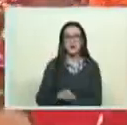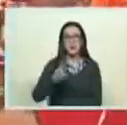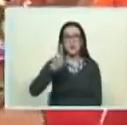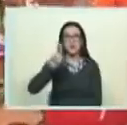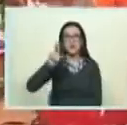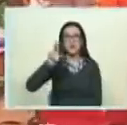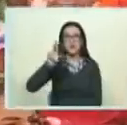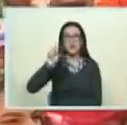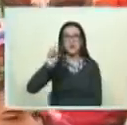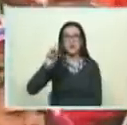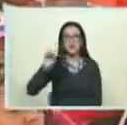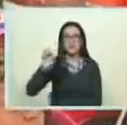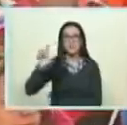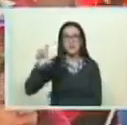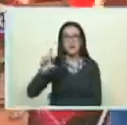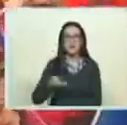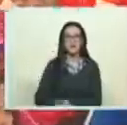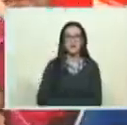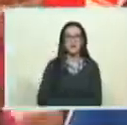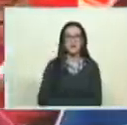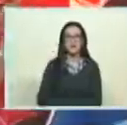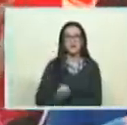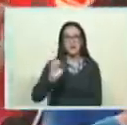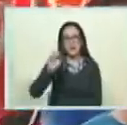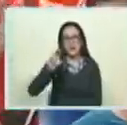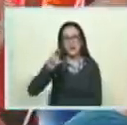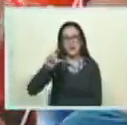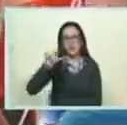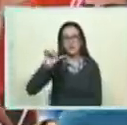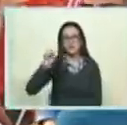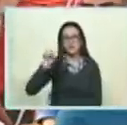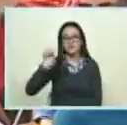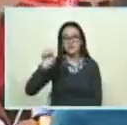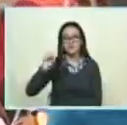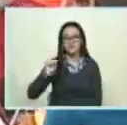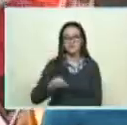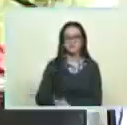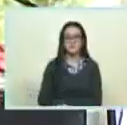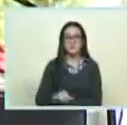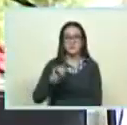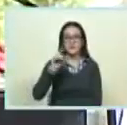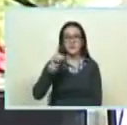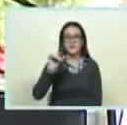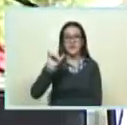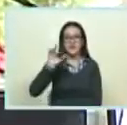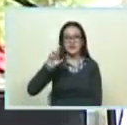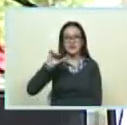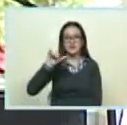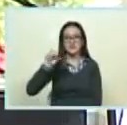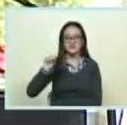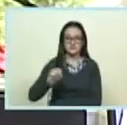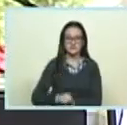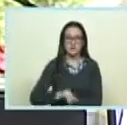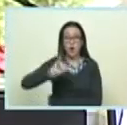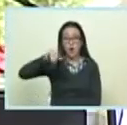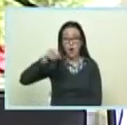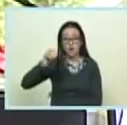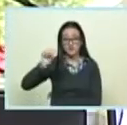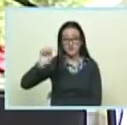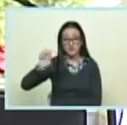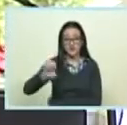Sotillo, Eulises Madrid, Irailis Irailus Terán, José